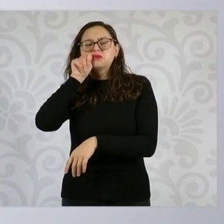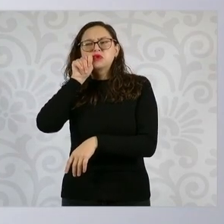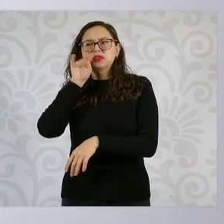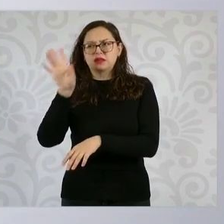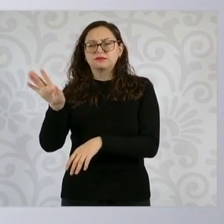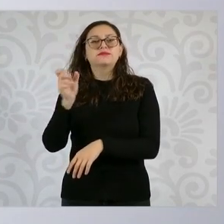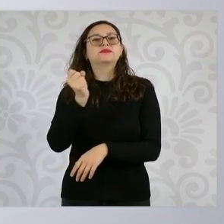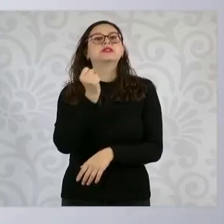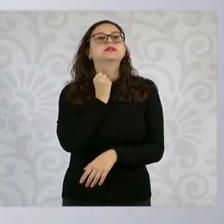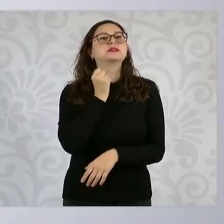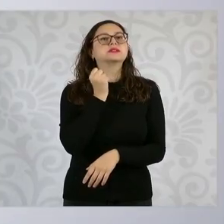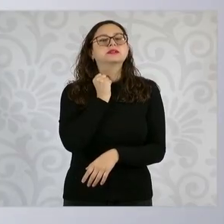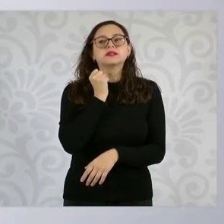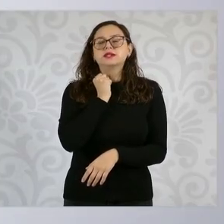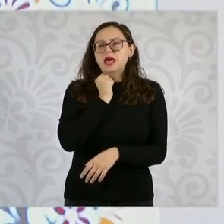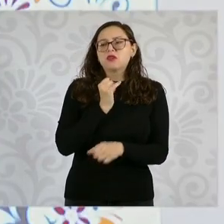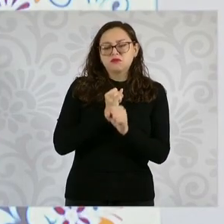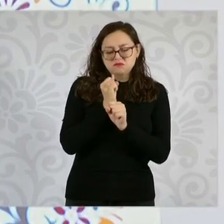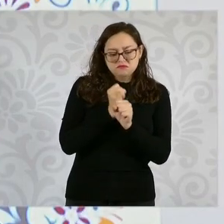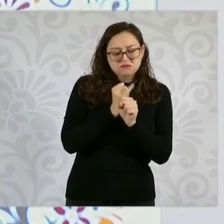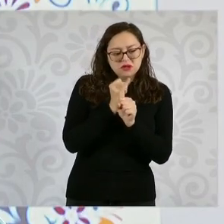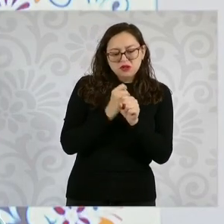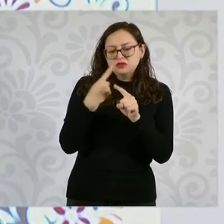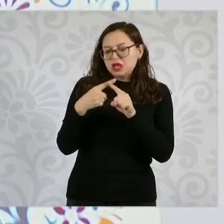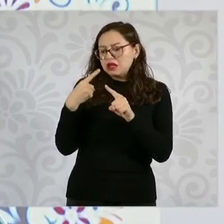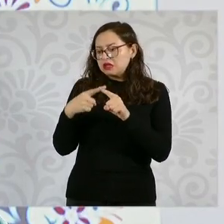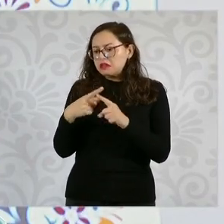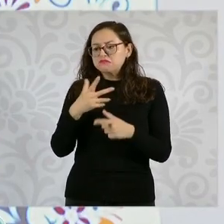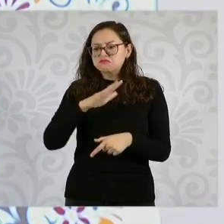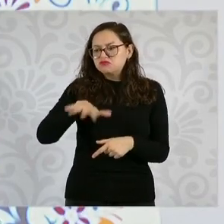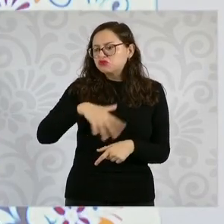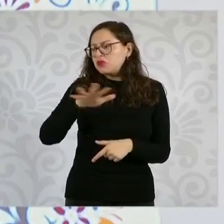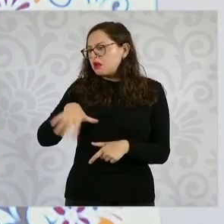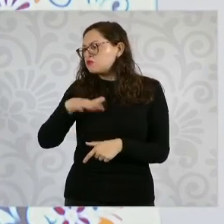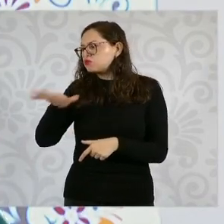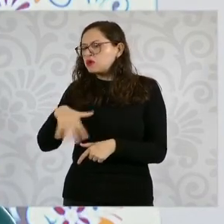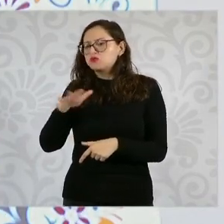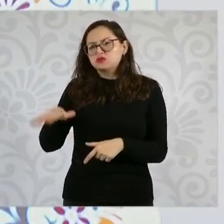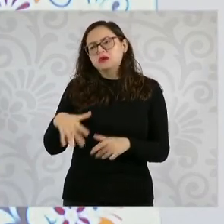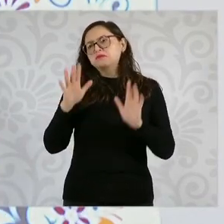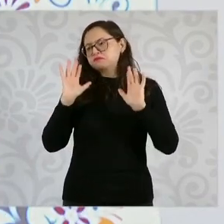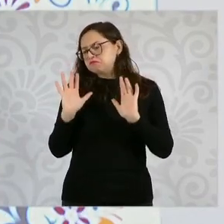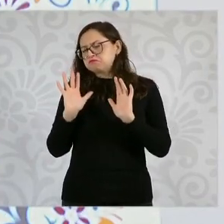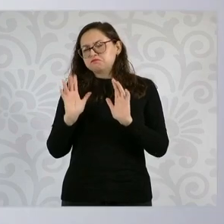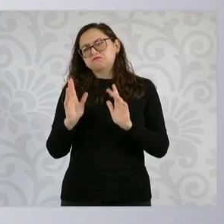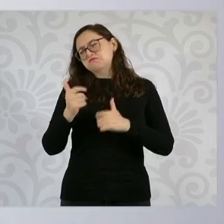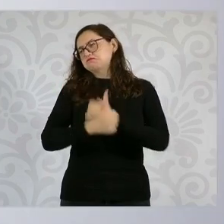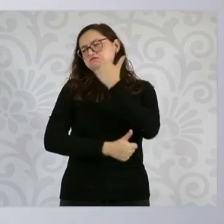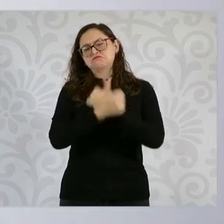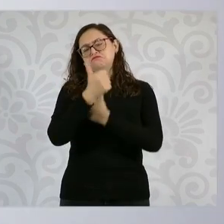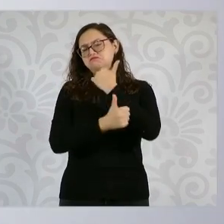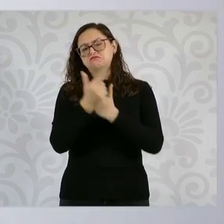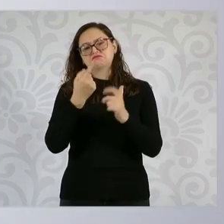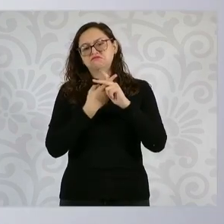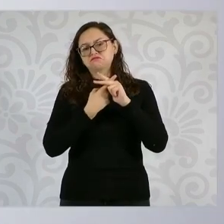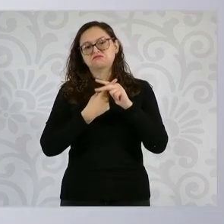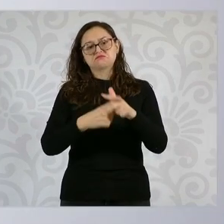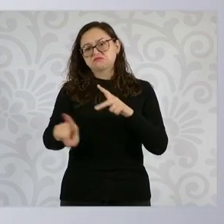buscará la manera de conocer cuáles son las vacantes, que hay formas públicas de conocerlo, y con ello emitirá la